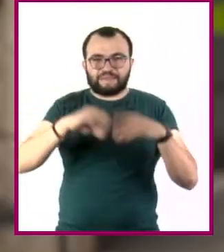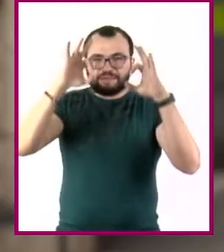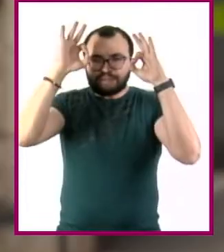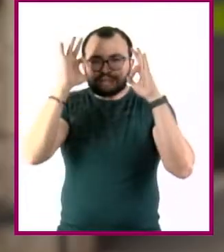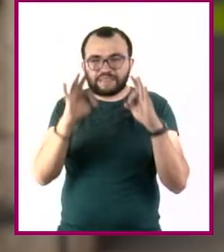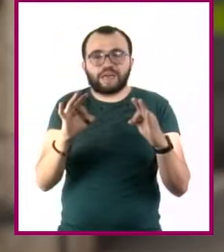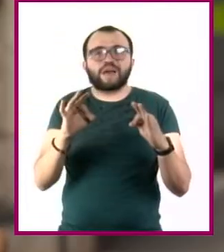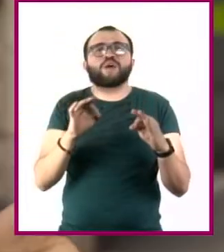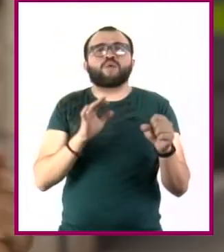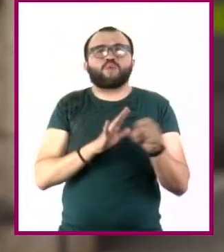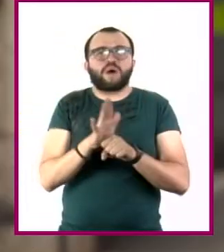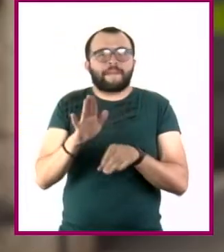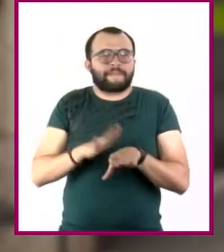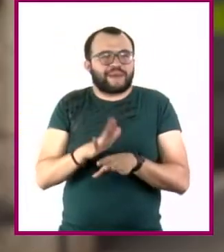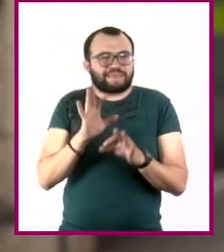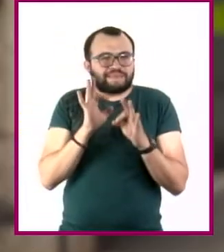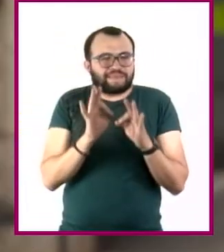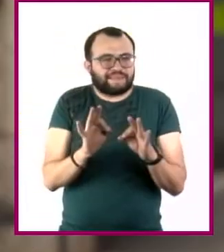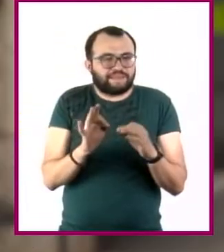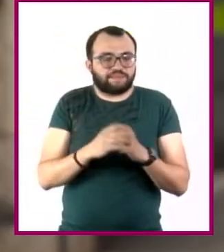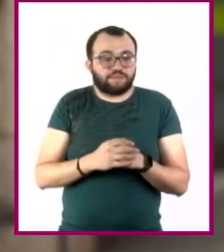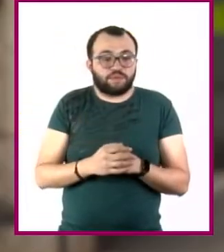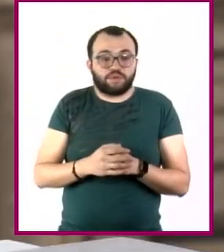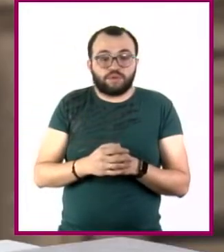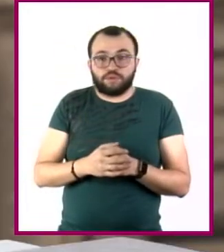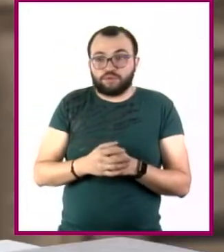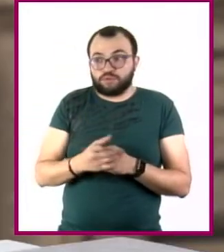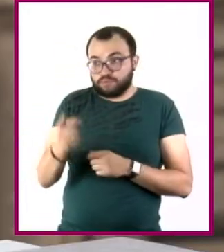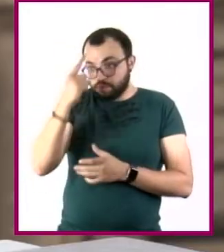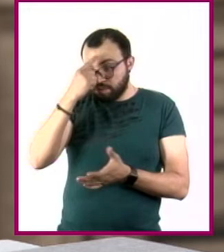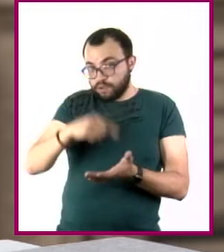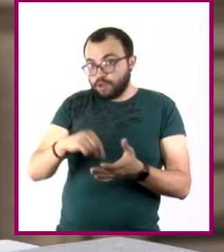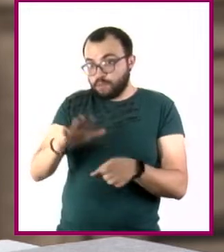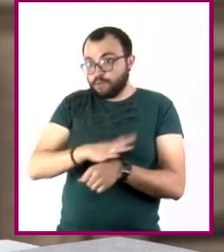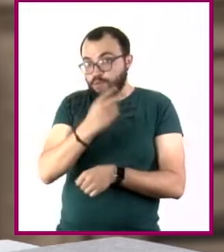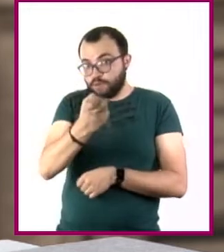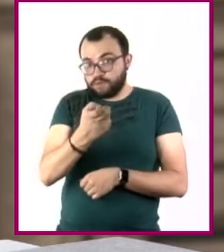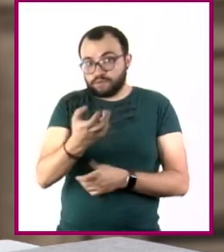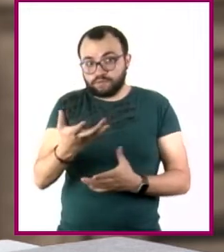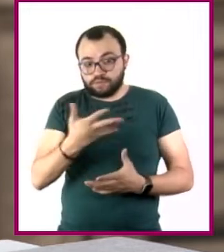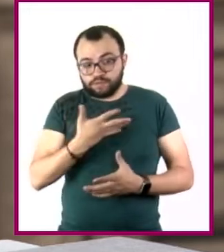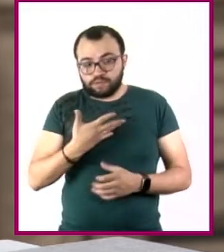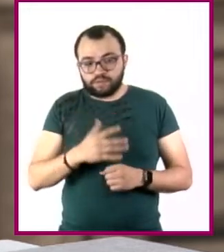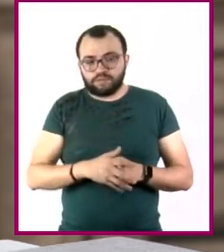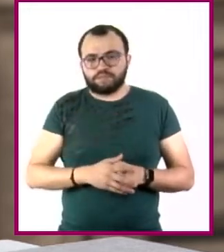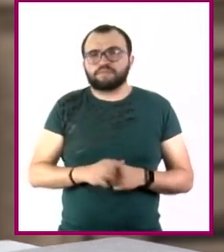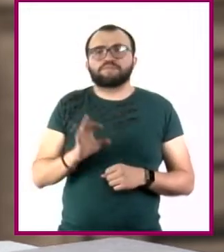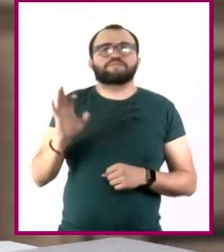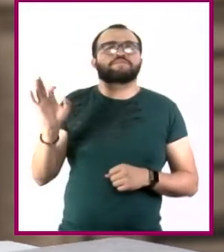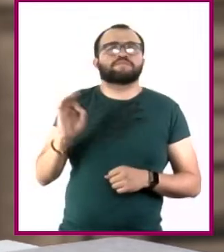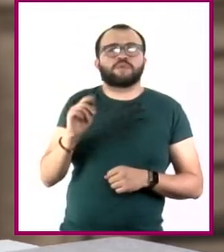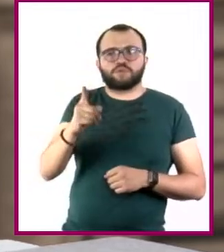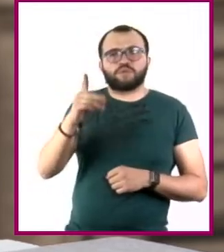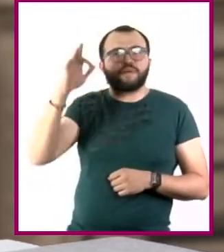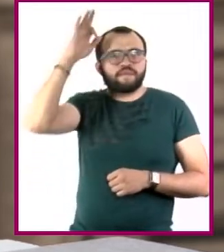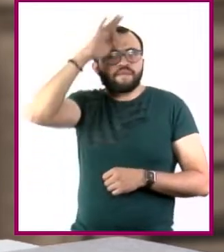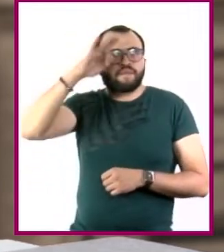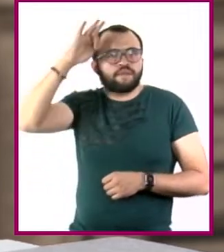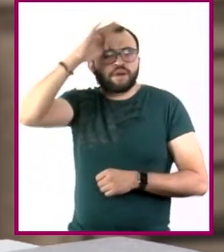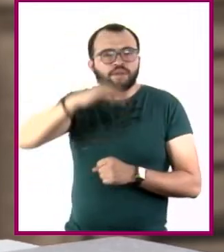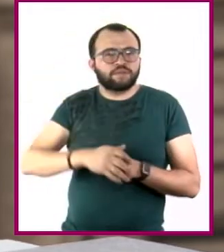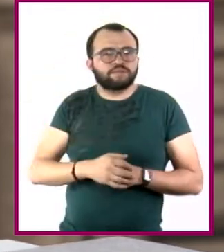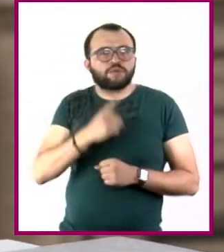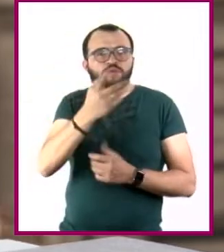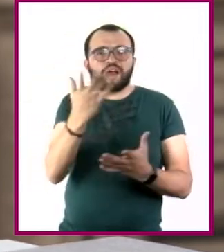las perfecciones. ¿Dirían que por ello existe? Pues si a esas vamos, usted, señor filósofo, vino y puso